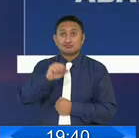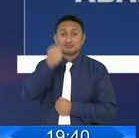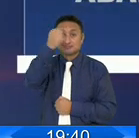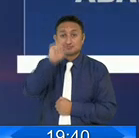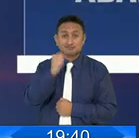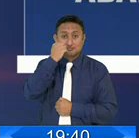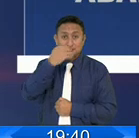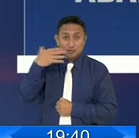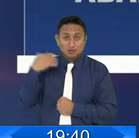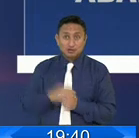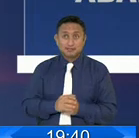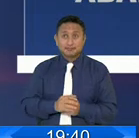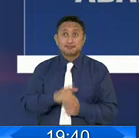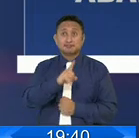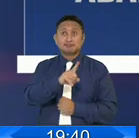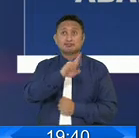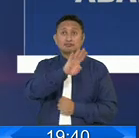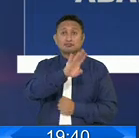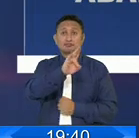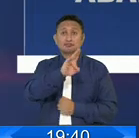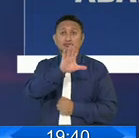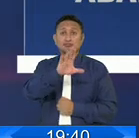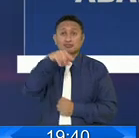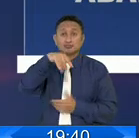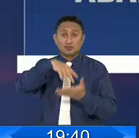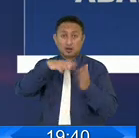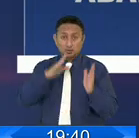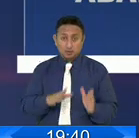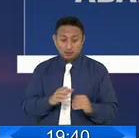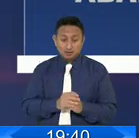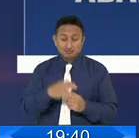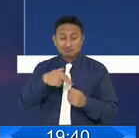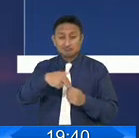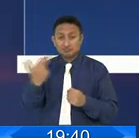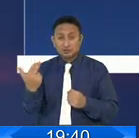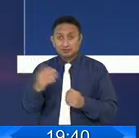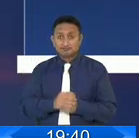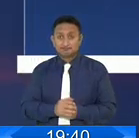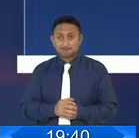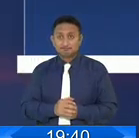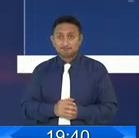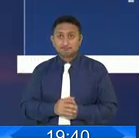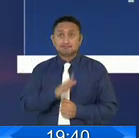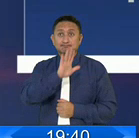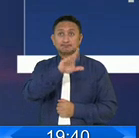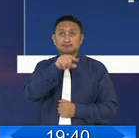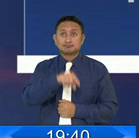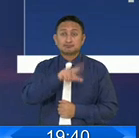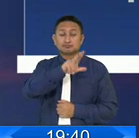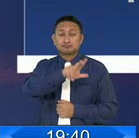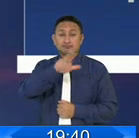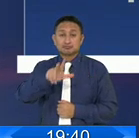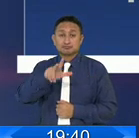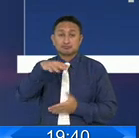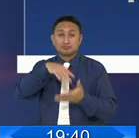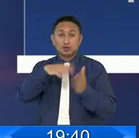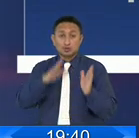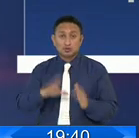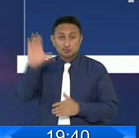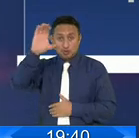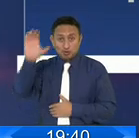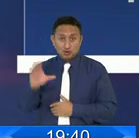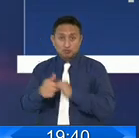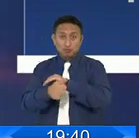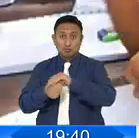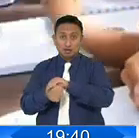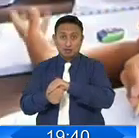Amazonía, al menos 1.475 estudiantes abandonaron sus estudios, mientras que 5.033 estudiantes del régimen Costa